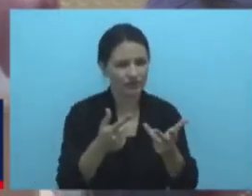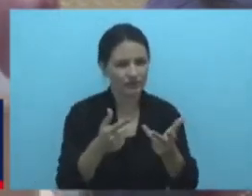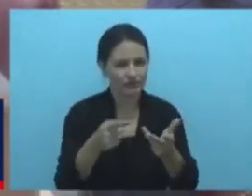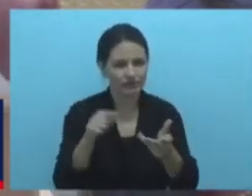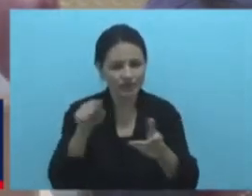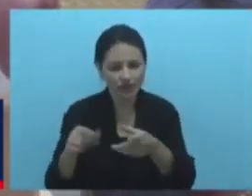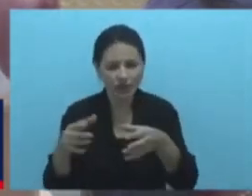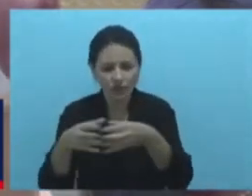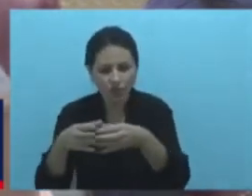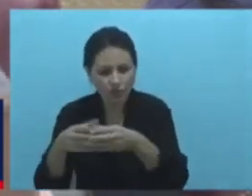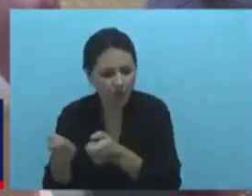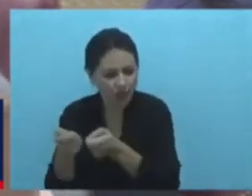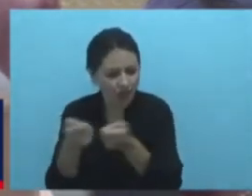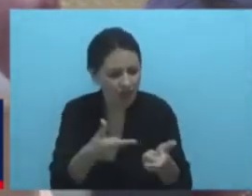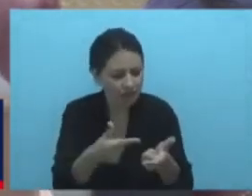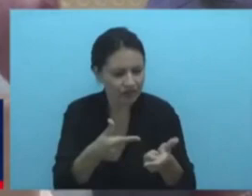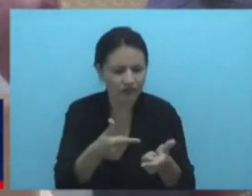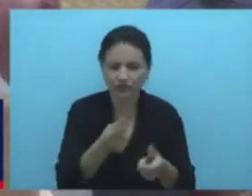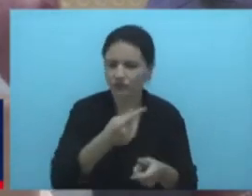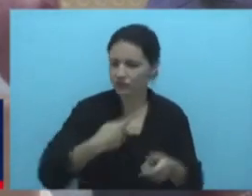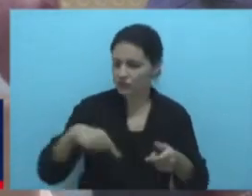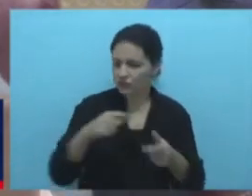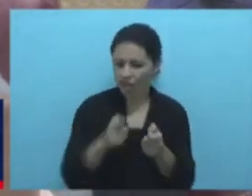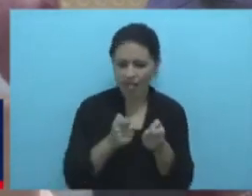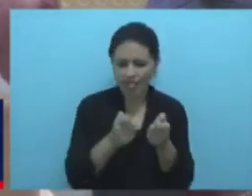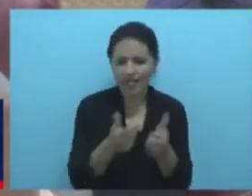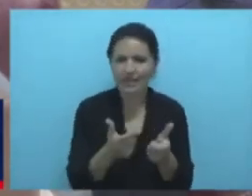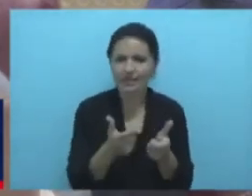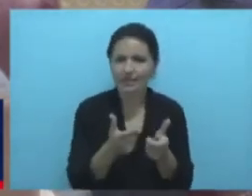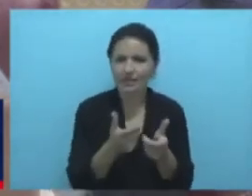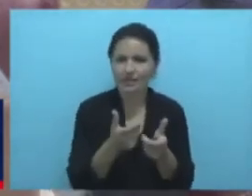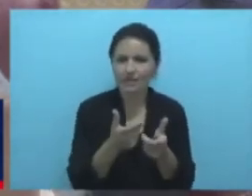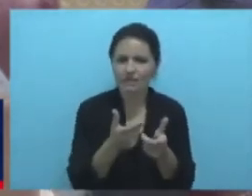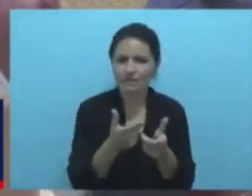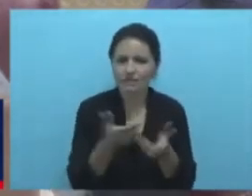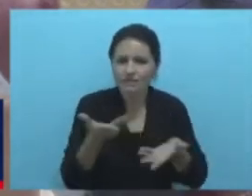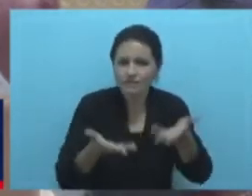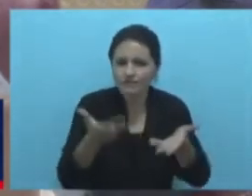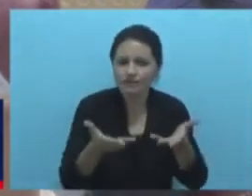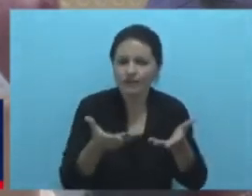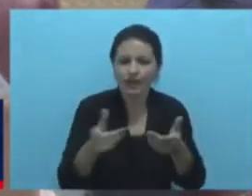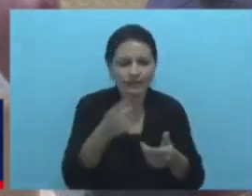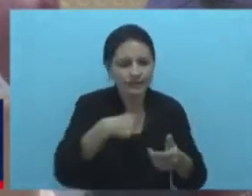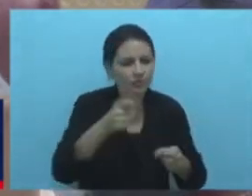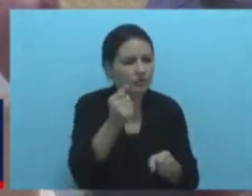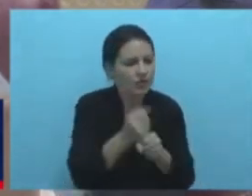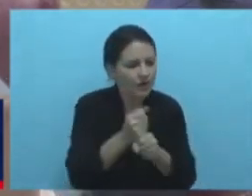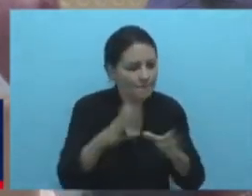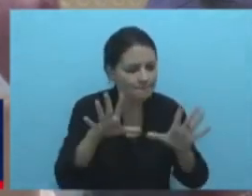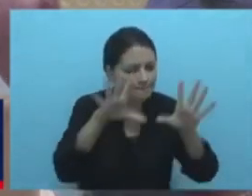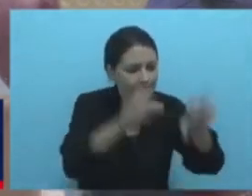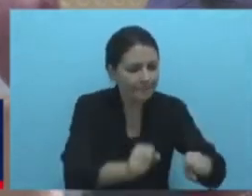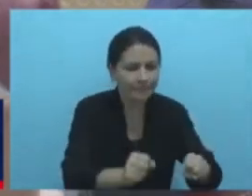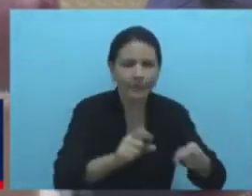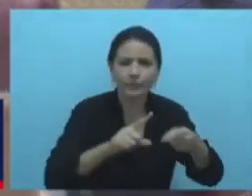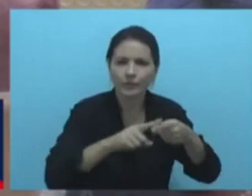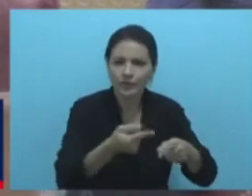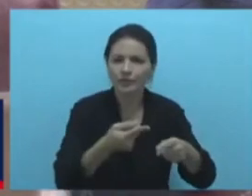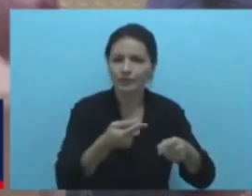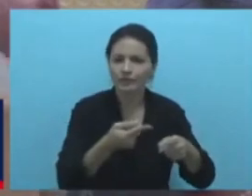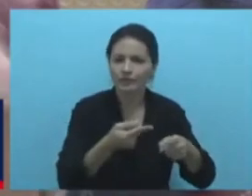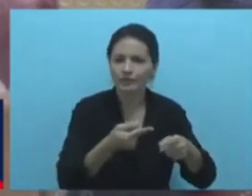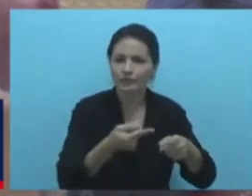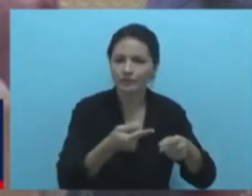con una tanqueta de gendarmería te disputa con una decisión concreta de recuperar desde la política los barrios